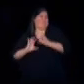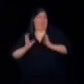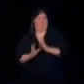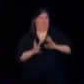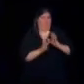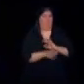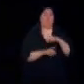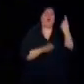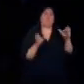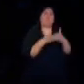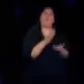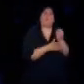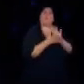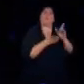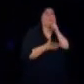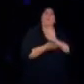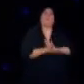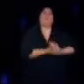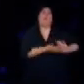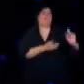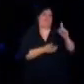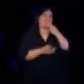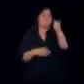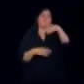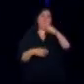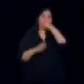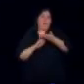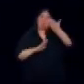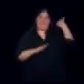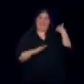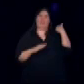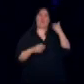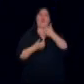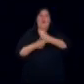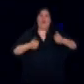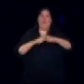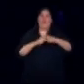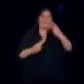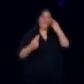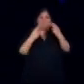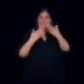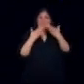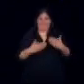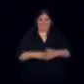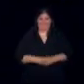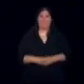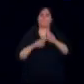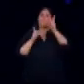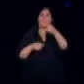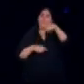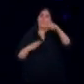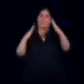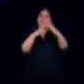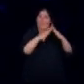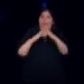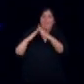unidad nacional y a partir del 10 de diciembre conducir a Argentina a un destino mucho mejor que el que nos proponen los otros candidatos. Esteban, te saco estrictamente